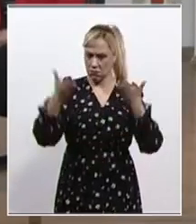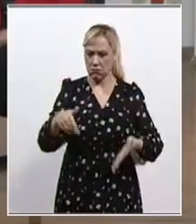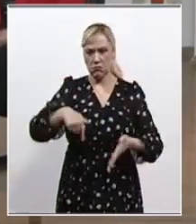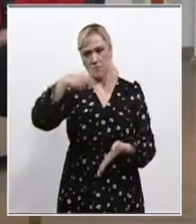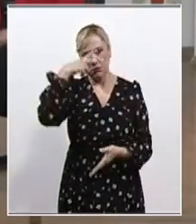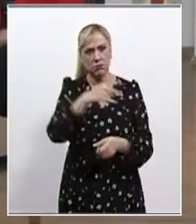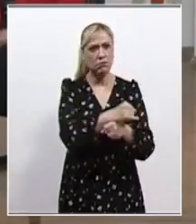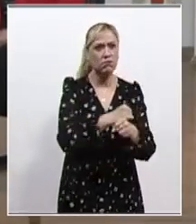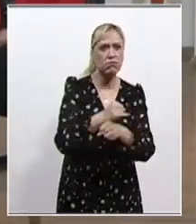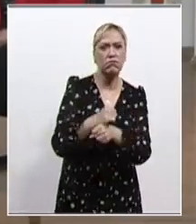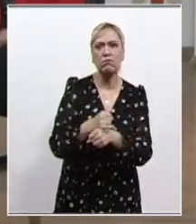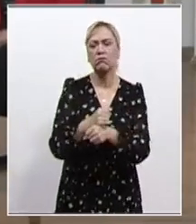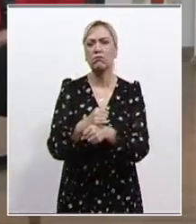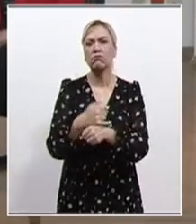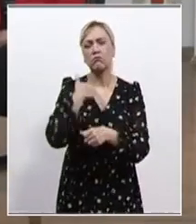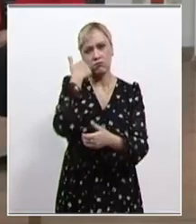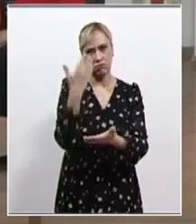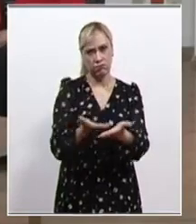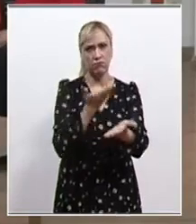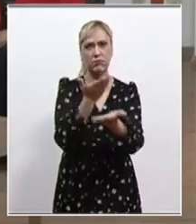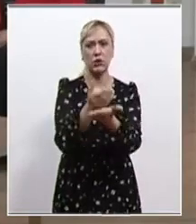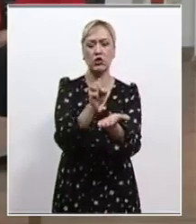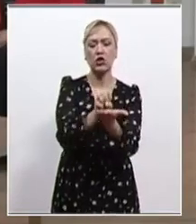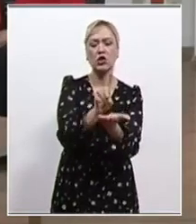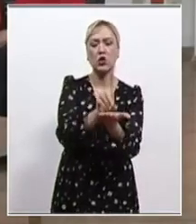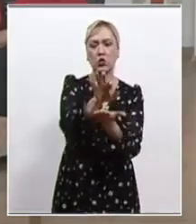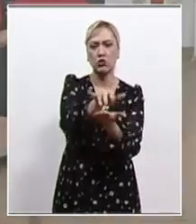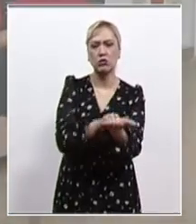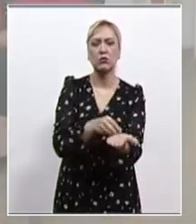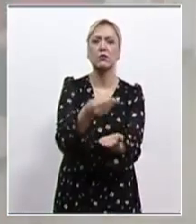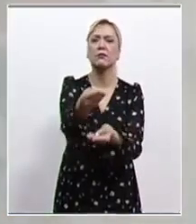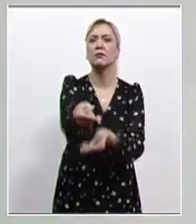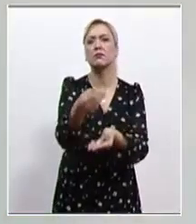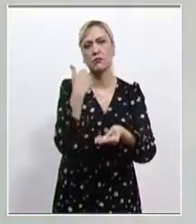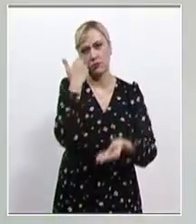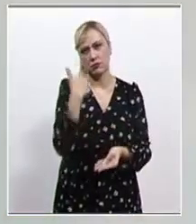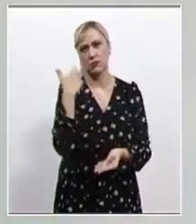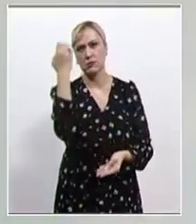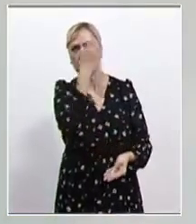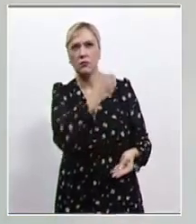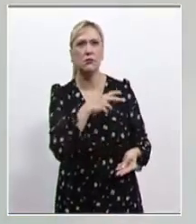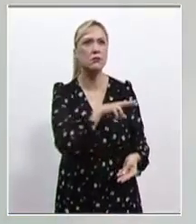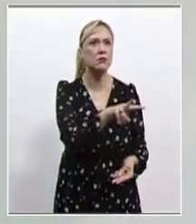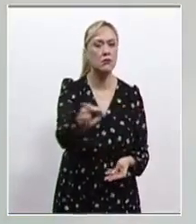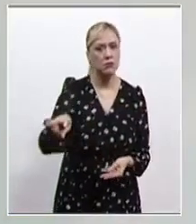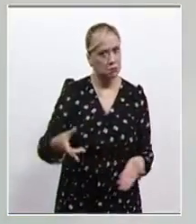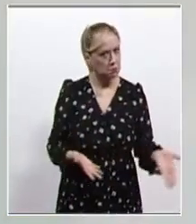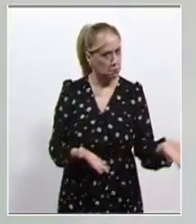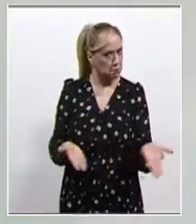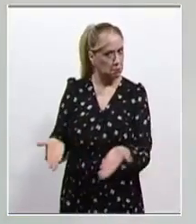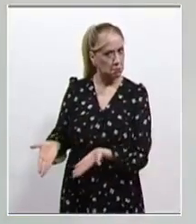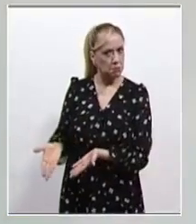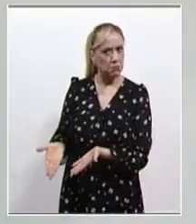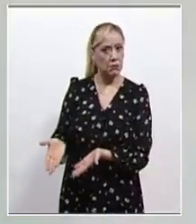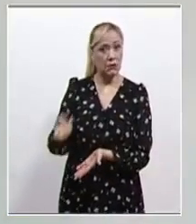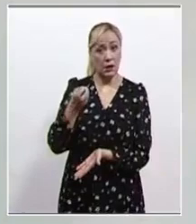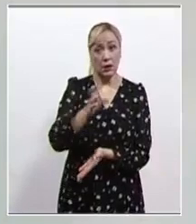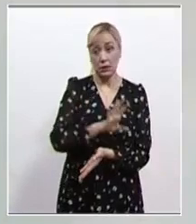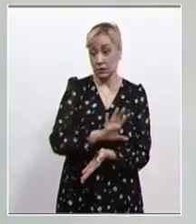una solicitud, se somete al Estado mexicano, el Estado mexicano determina si acepta o no, y a partir de ahí se van a tomar